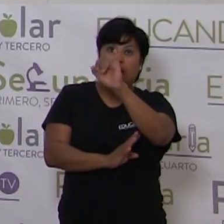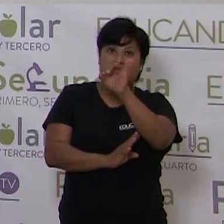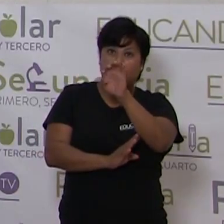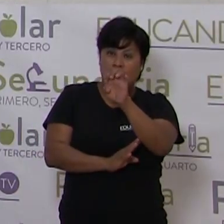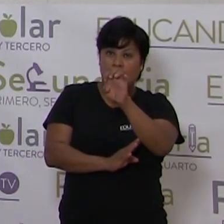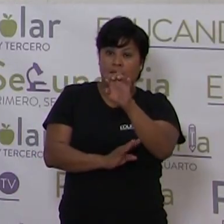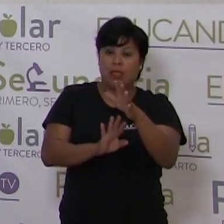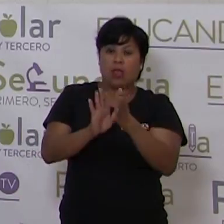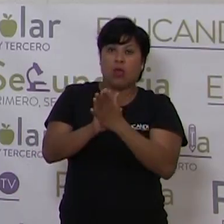que proyectamos.